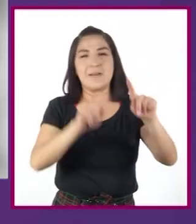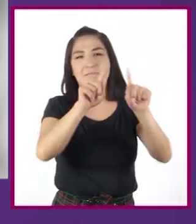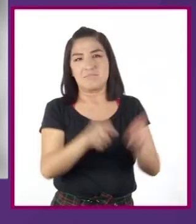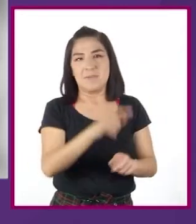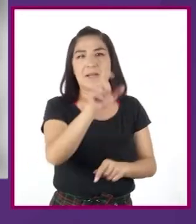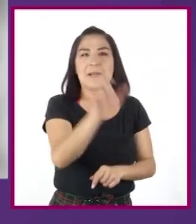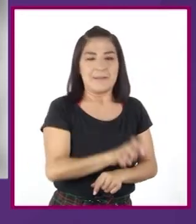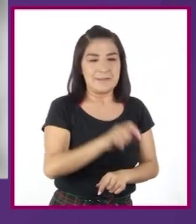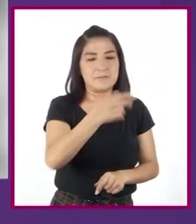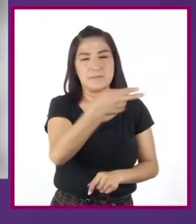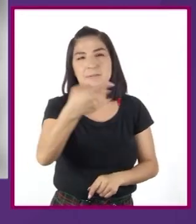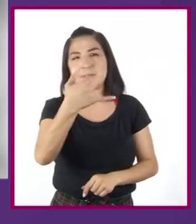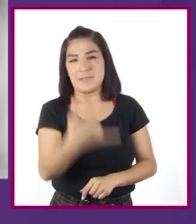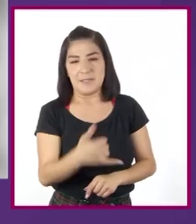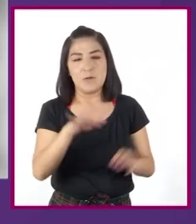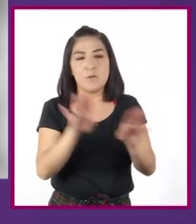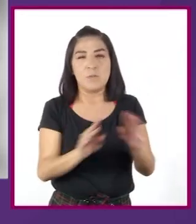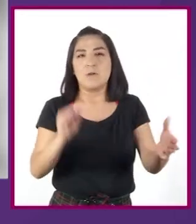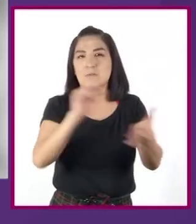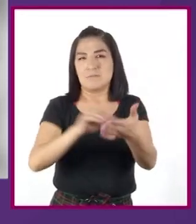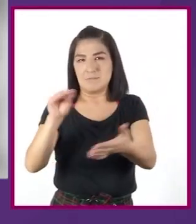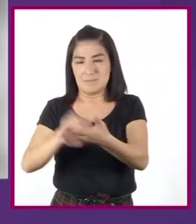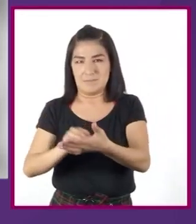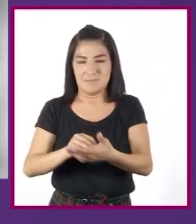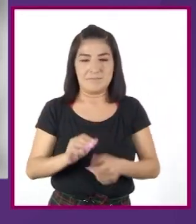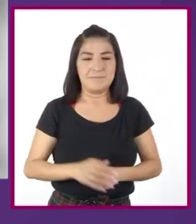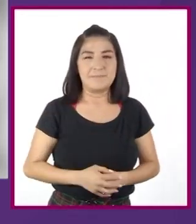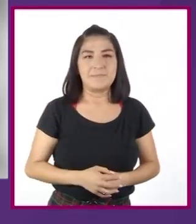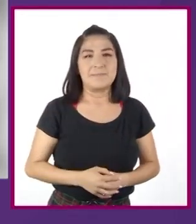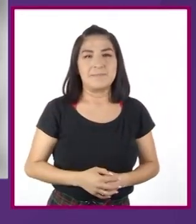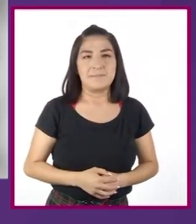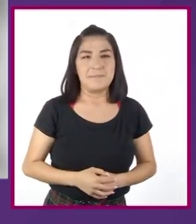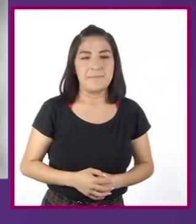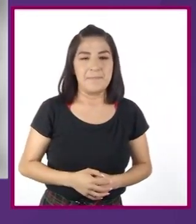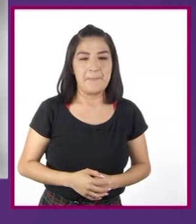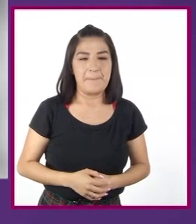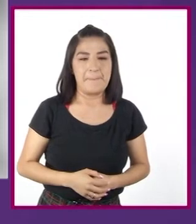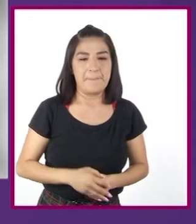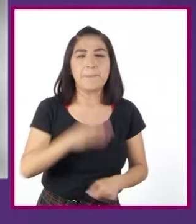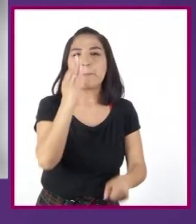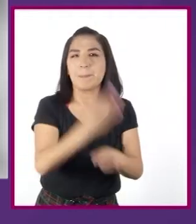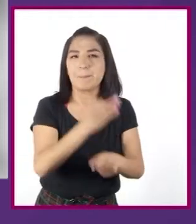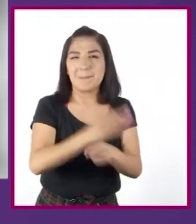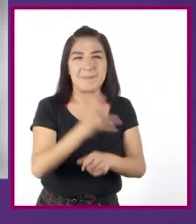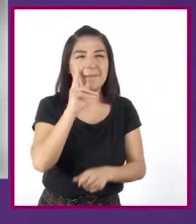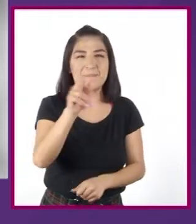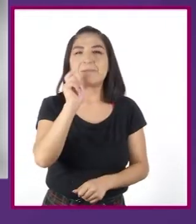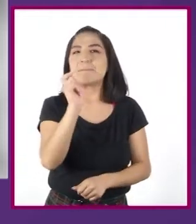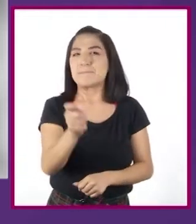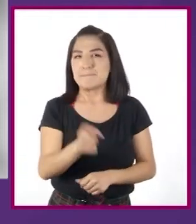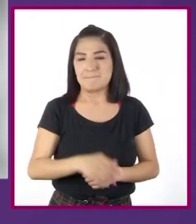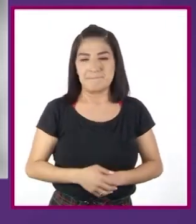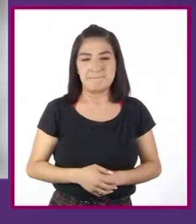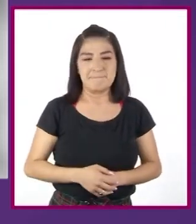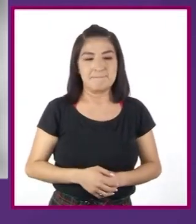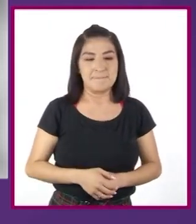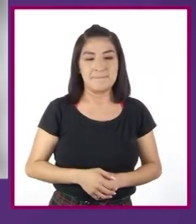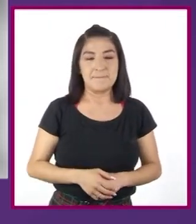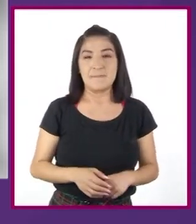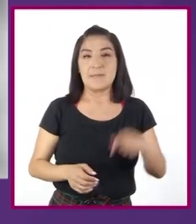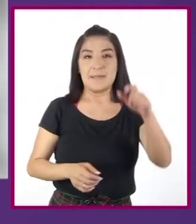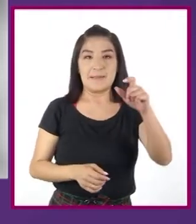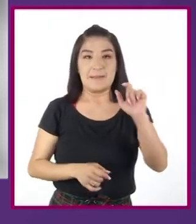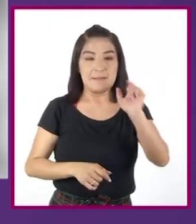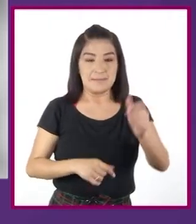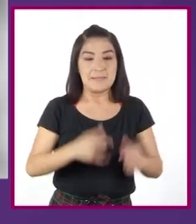de x en nuestra función algebraica. En este caso, nuestra función es y igual